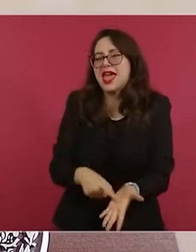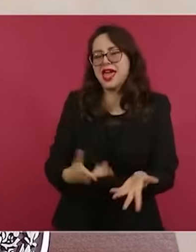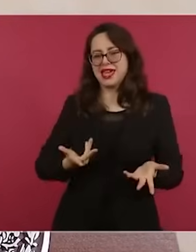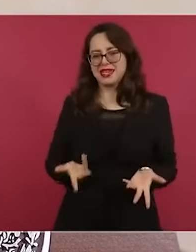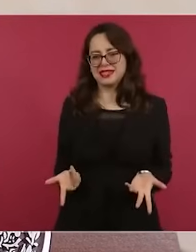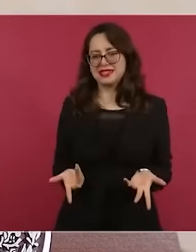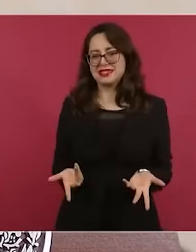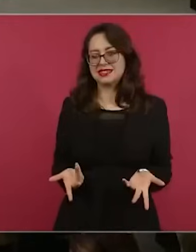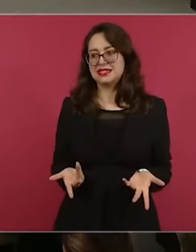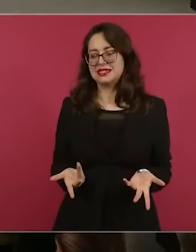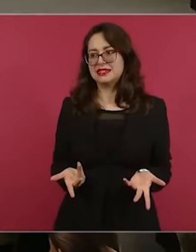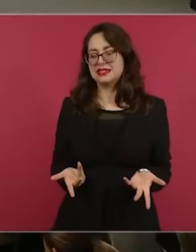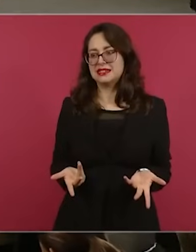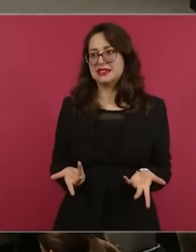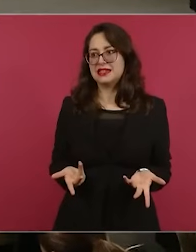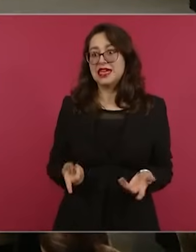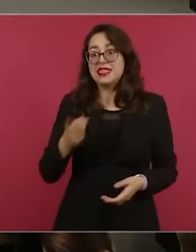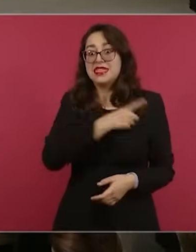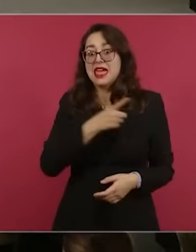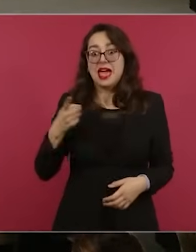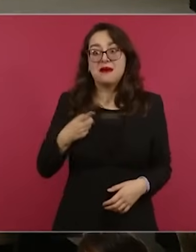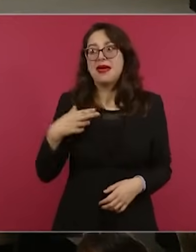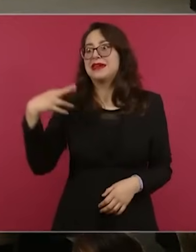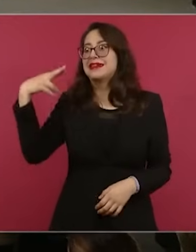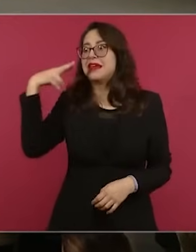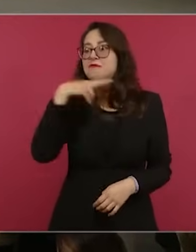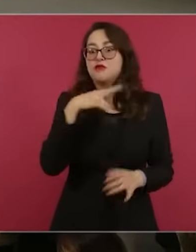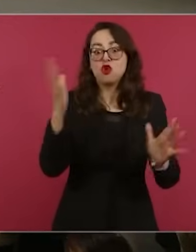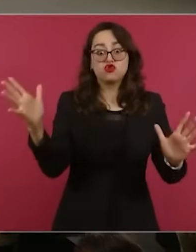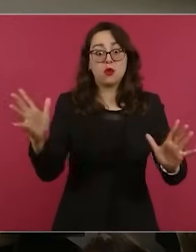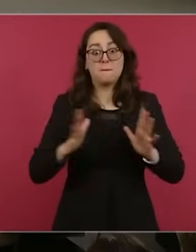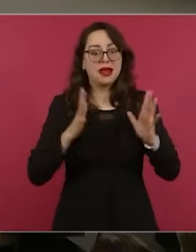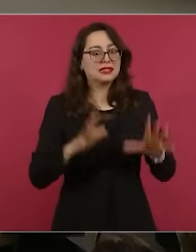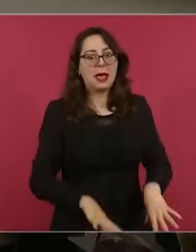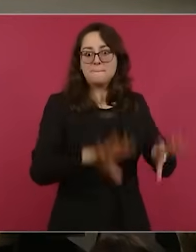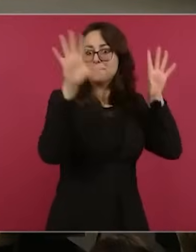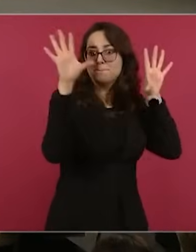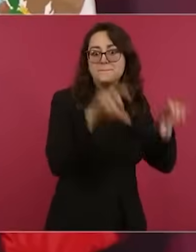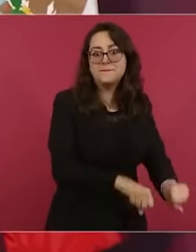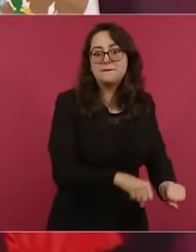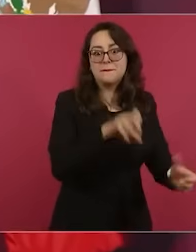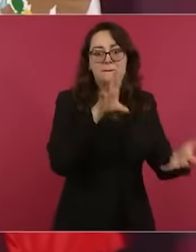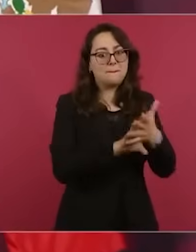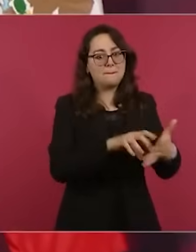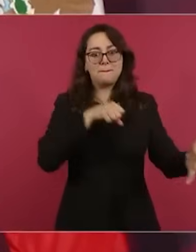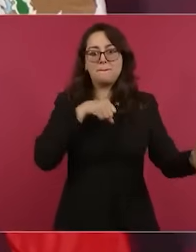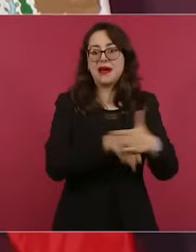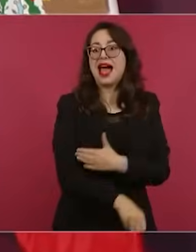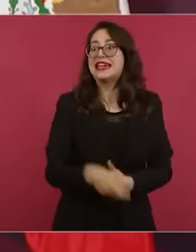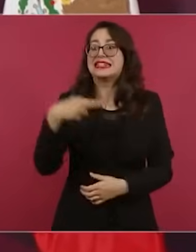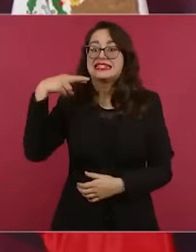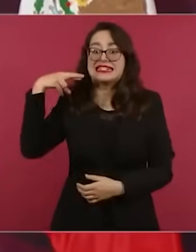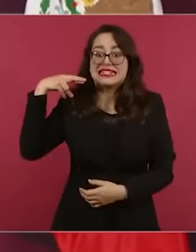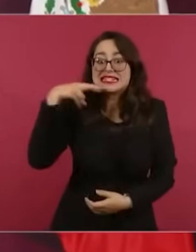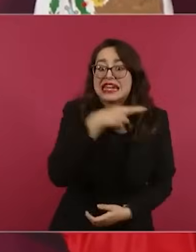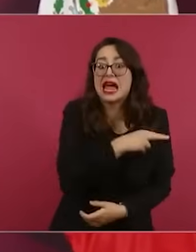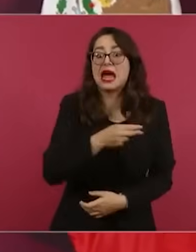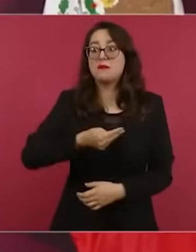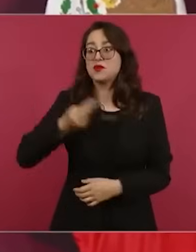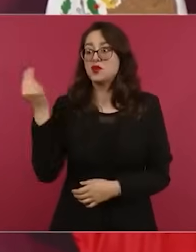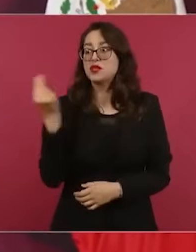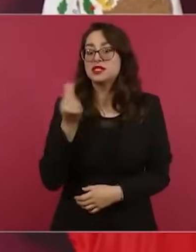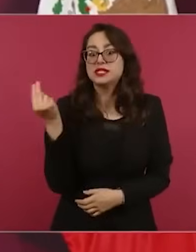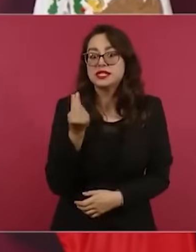fue sorpresivo y cuando se dio la instrucción de iniciar el proceso